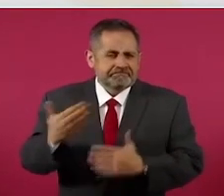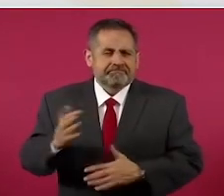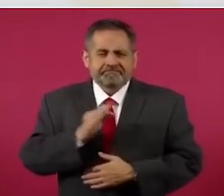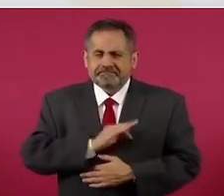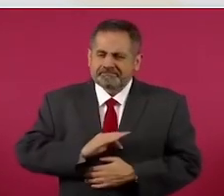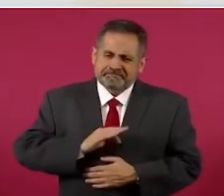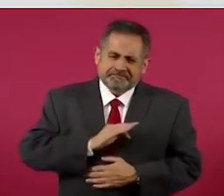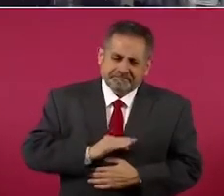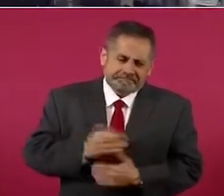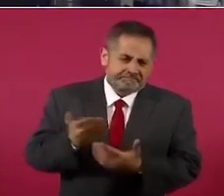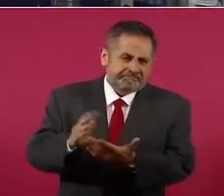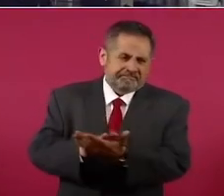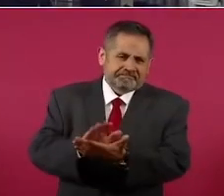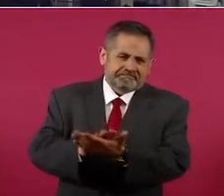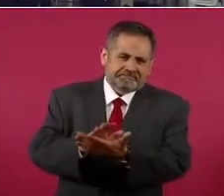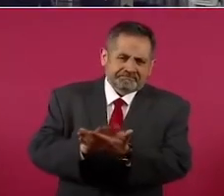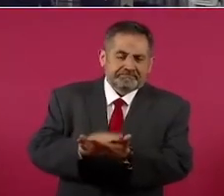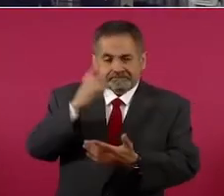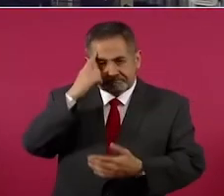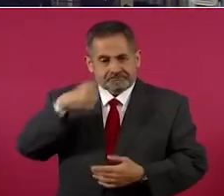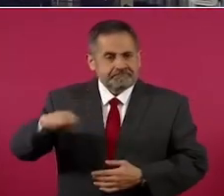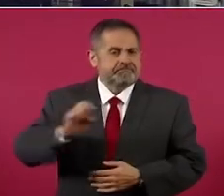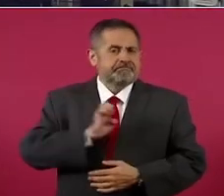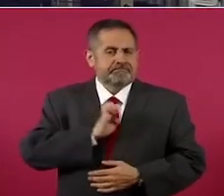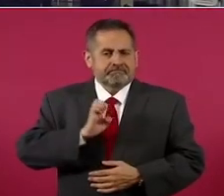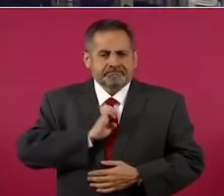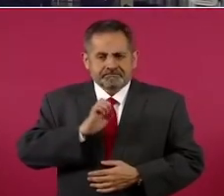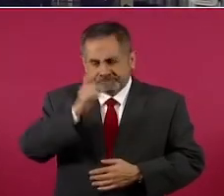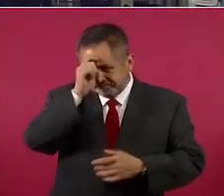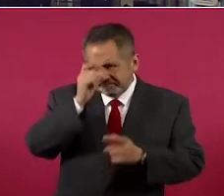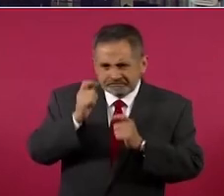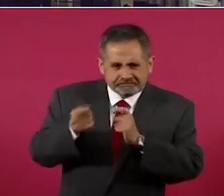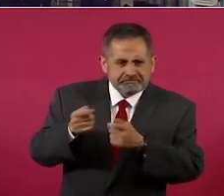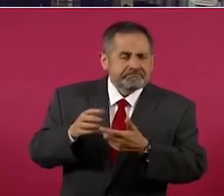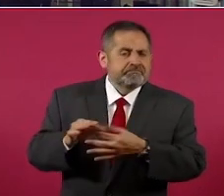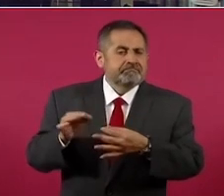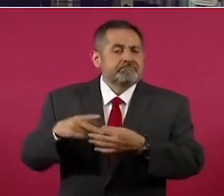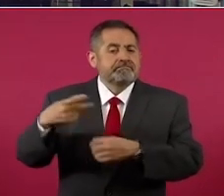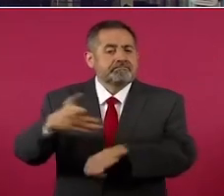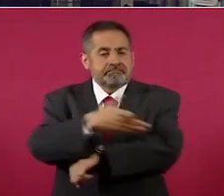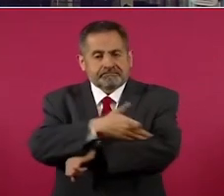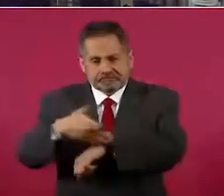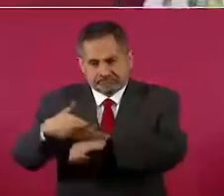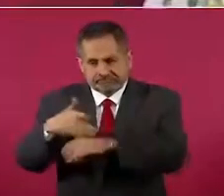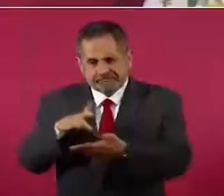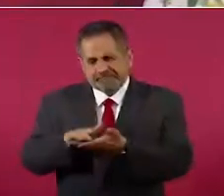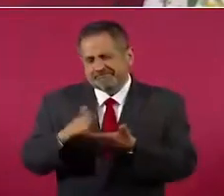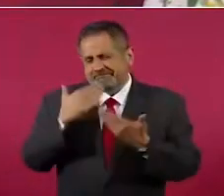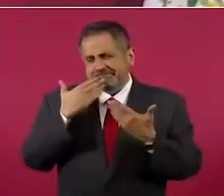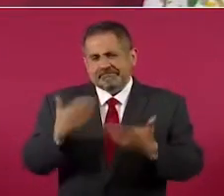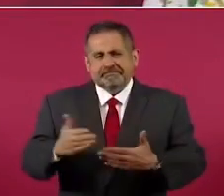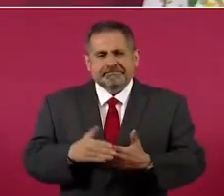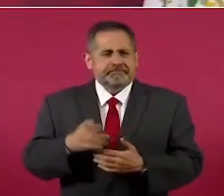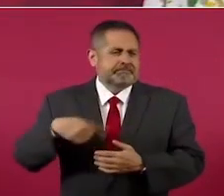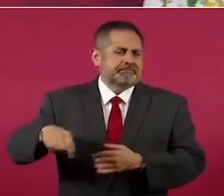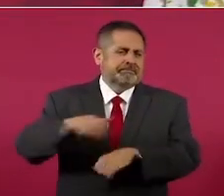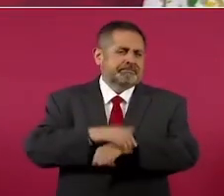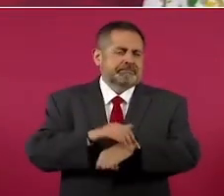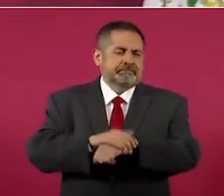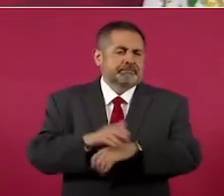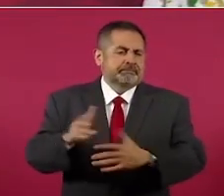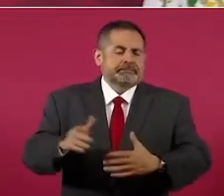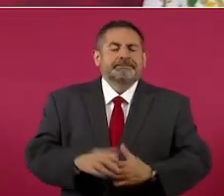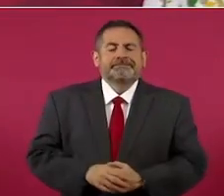a ellos, a sus entrenadores, a sus familiares y amigos.